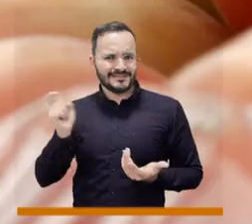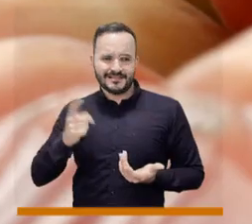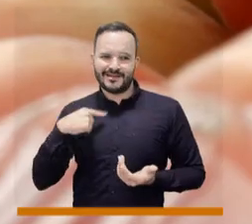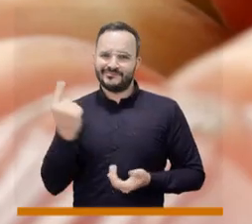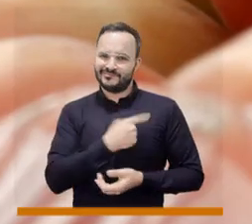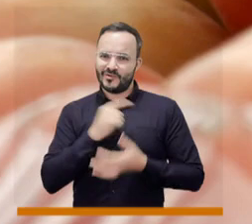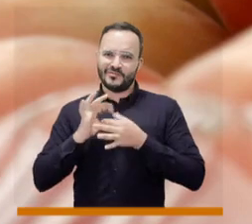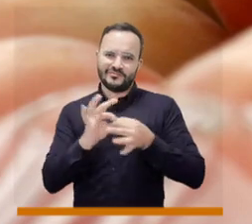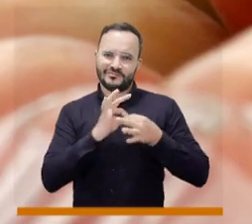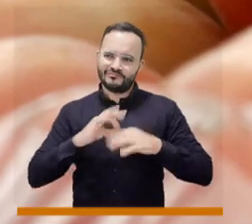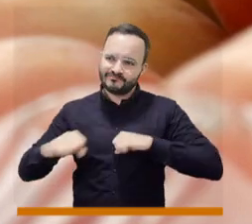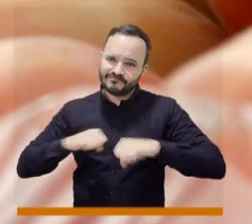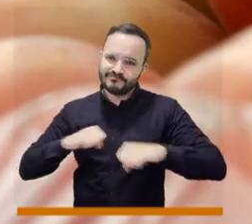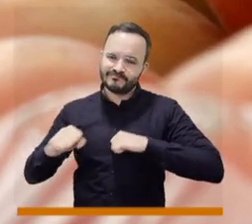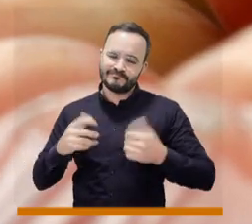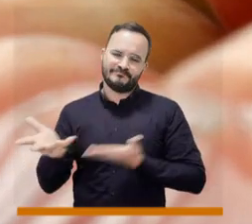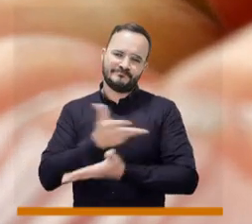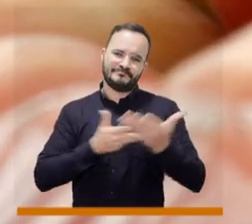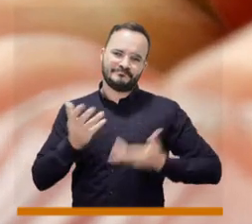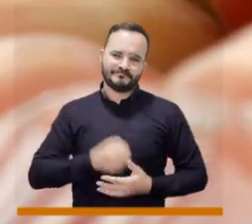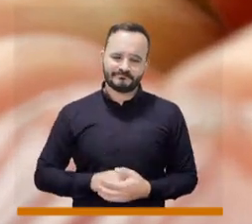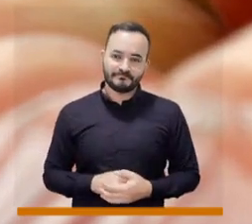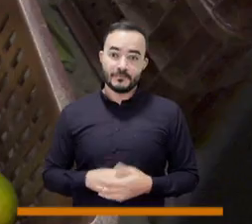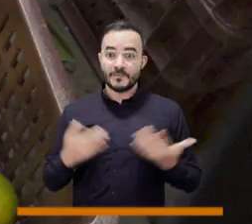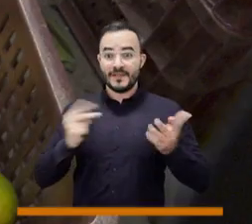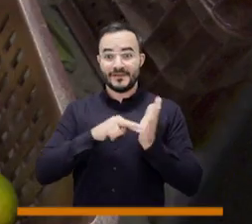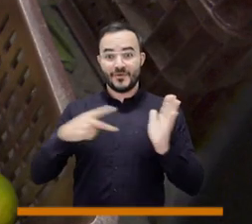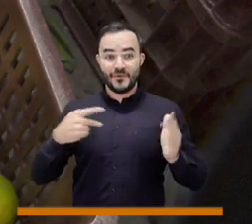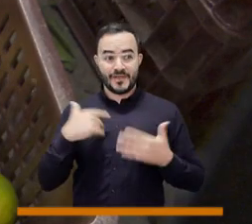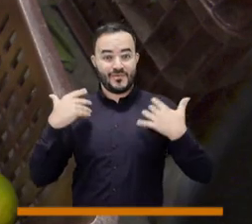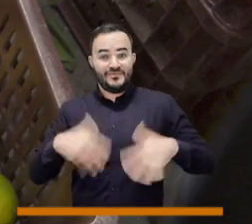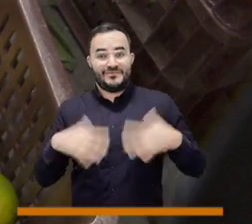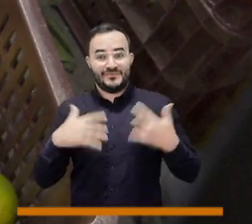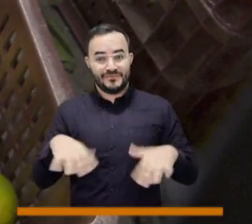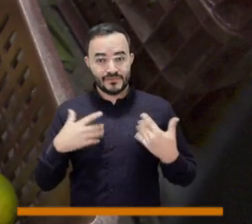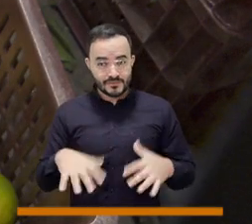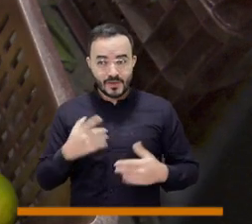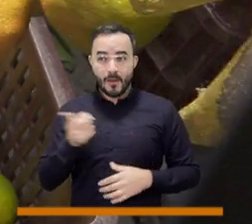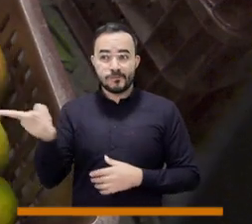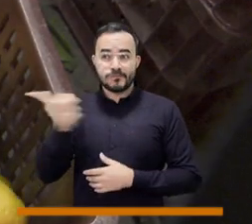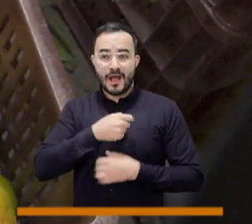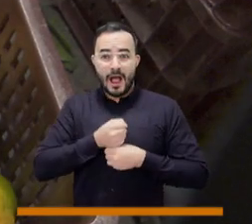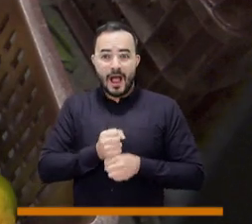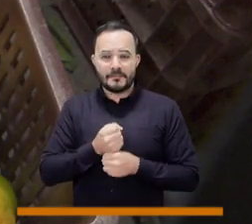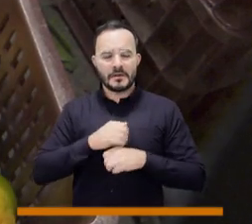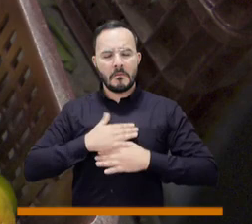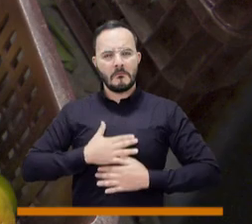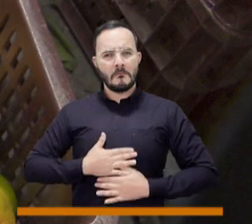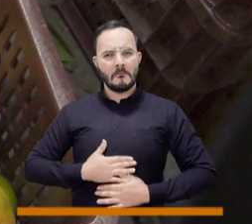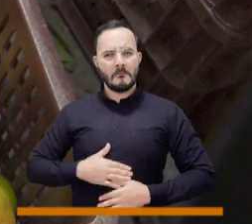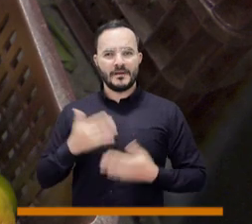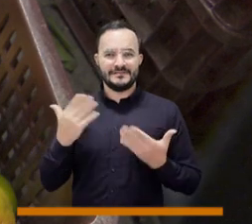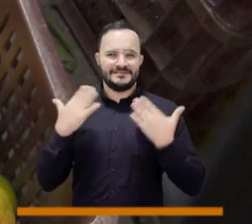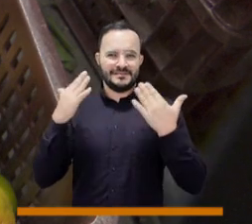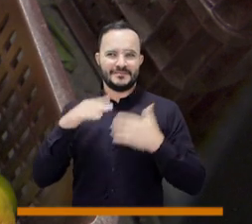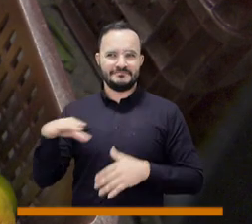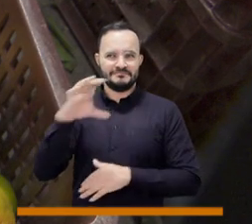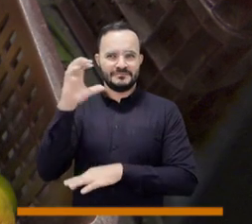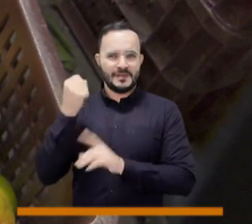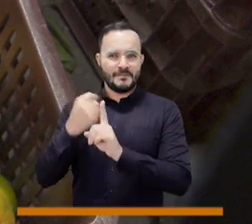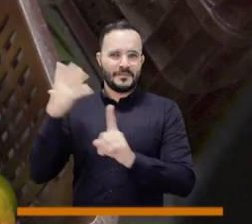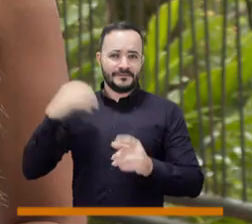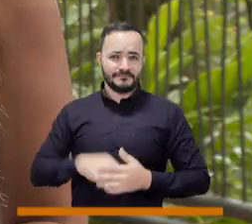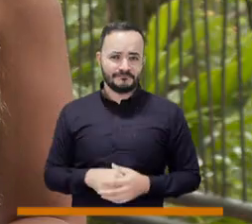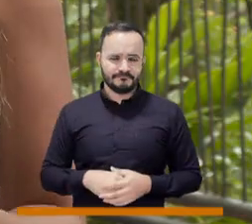tenemos que actuar, y una manera de actuar es conectándose a esto. Con tecnología de vanguardia, esta iniciativa le está calmando el hambre a muchas personas